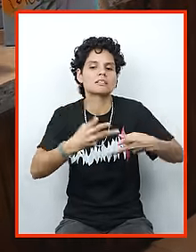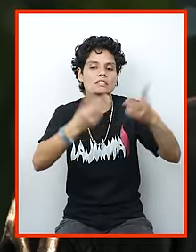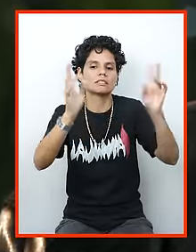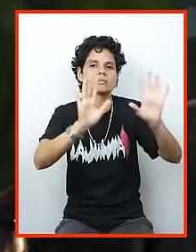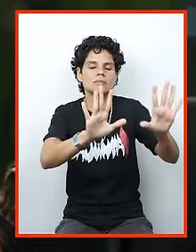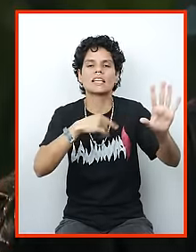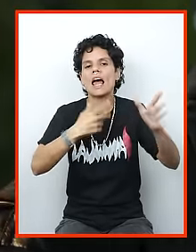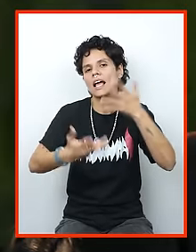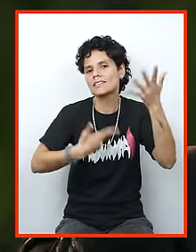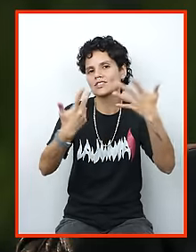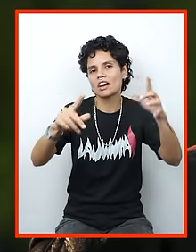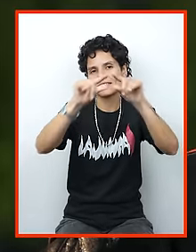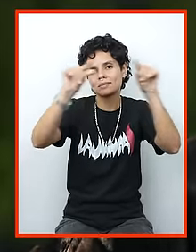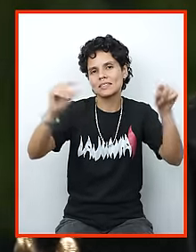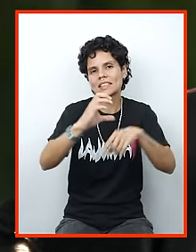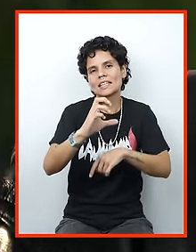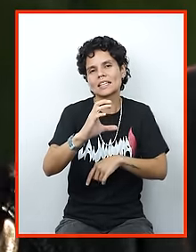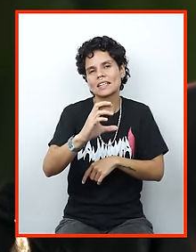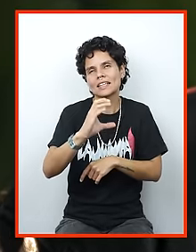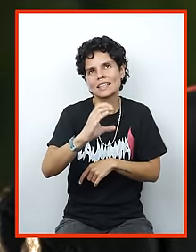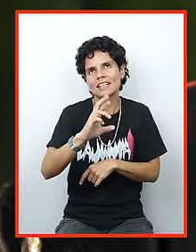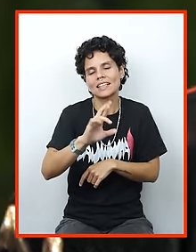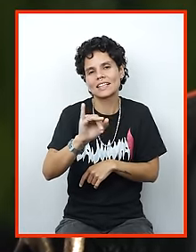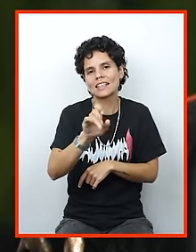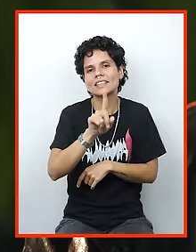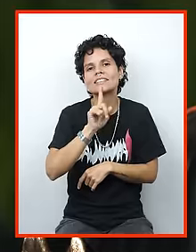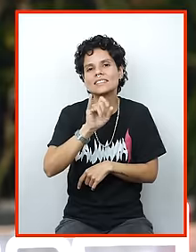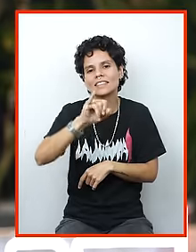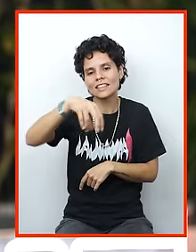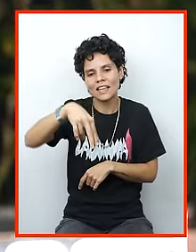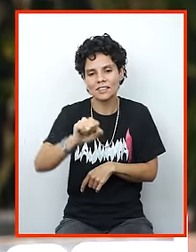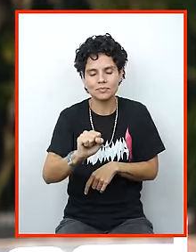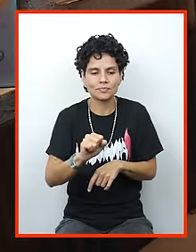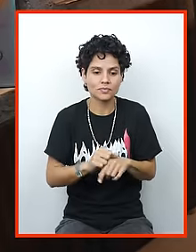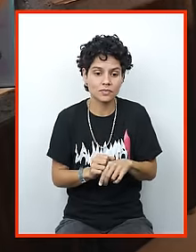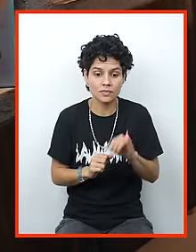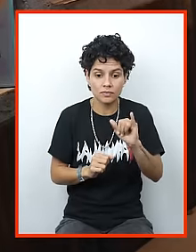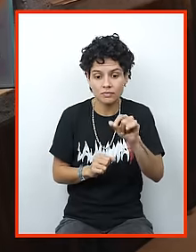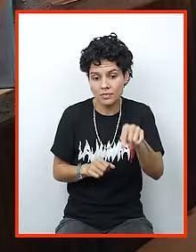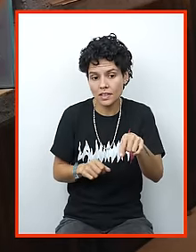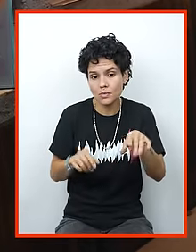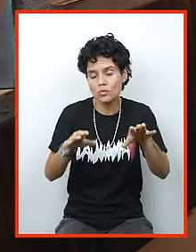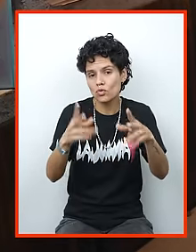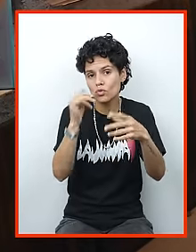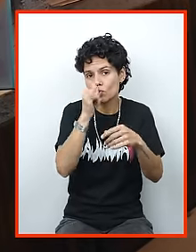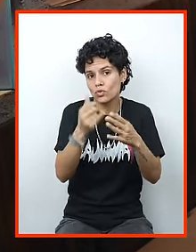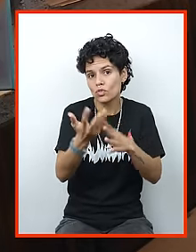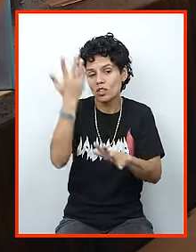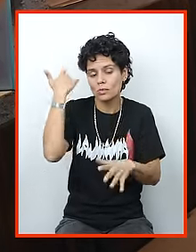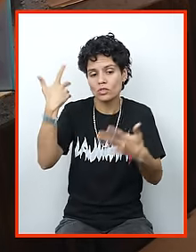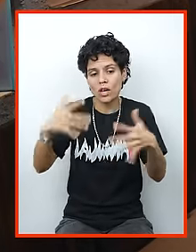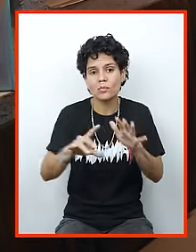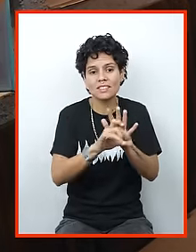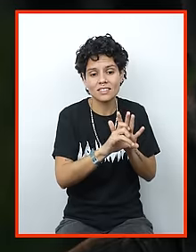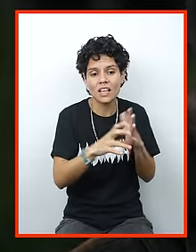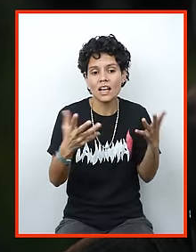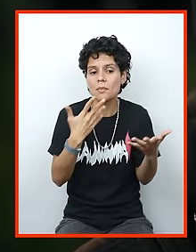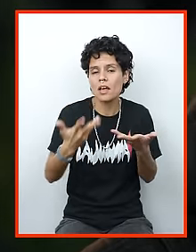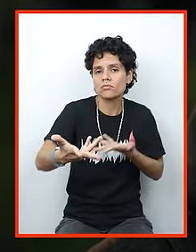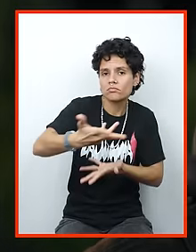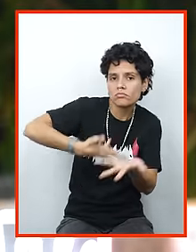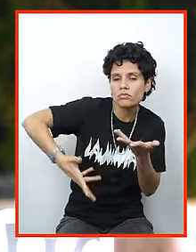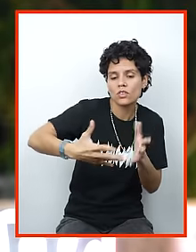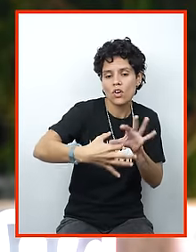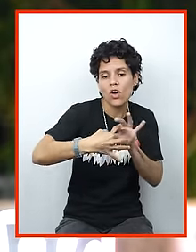nomás, así como... Y al final el tema quedó como Cristina, como... Y era. Sí. Y era. Tarquera y era. Como así hace mucho tiempo, te tiraste una Instagram para